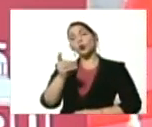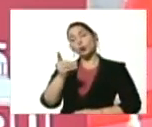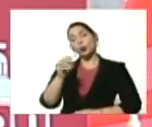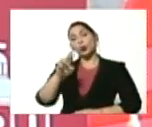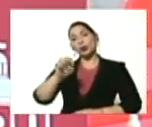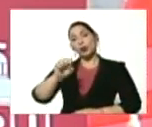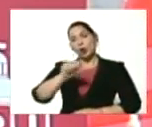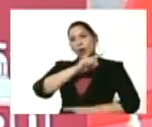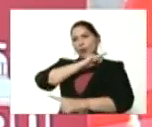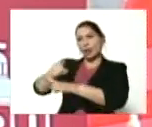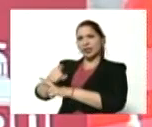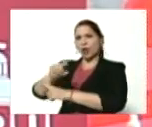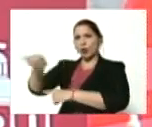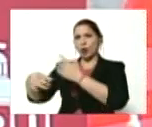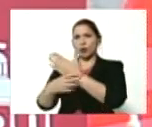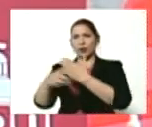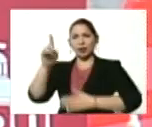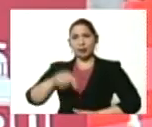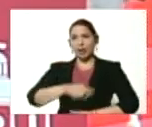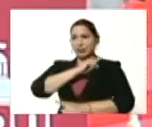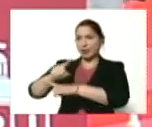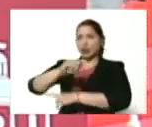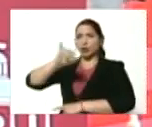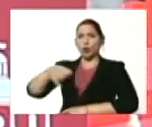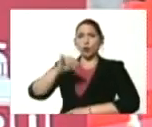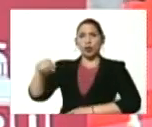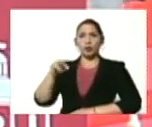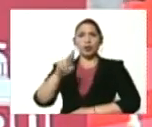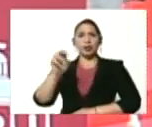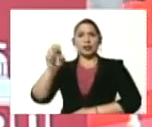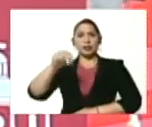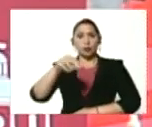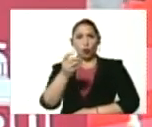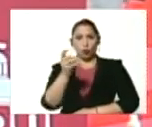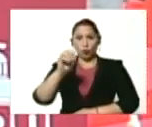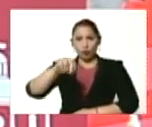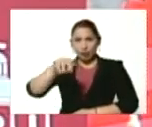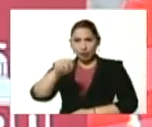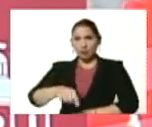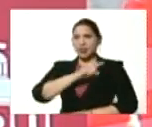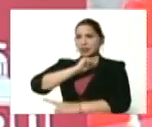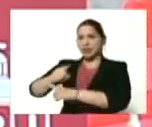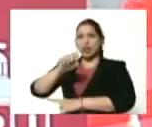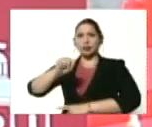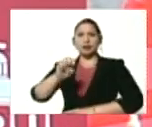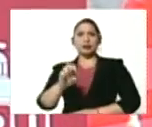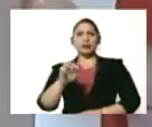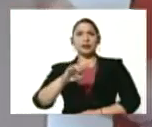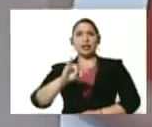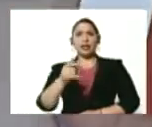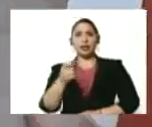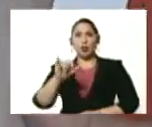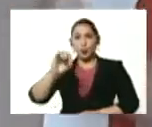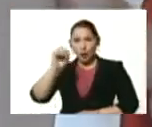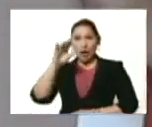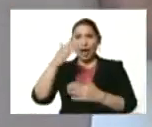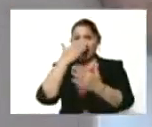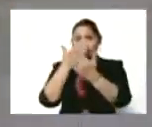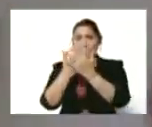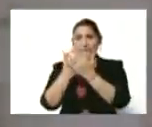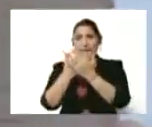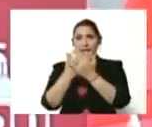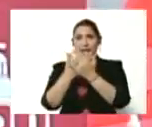Juan Guaidó, está demandando a JJ Rendón y está demandando a Sergio Vergara ante tribunales del estado